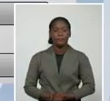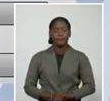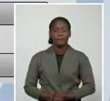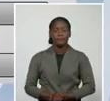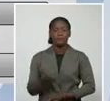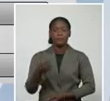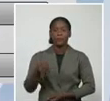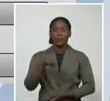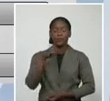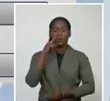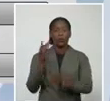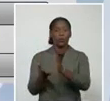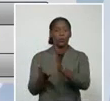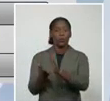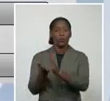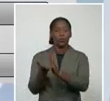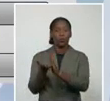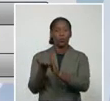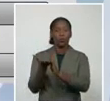elevado,